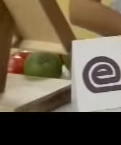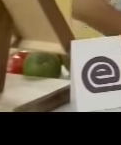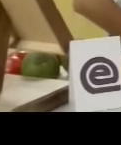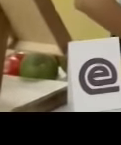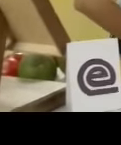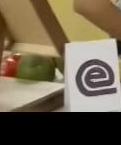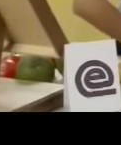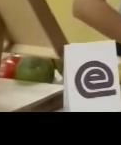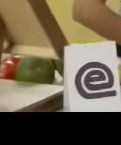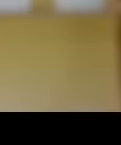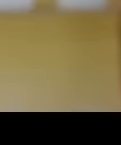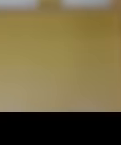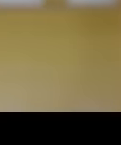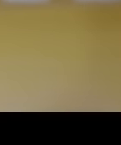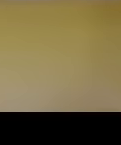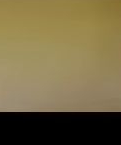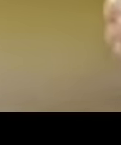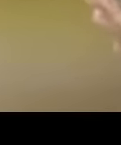Son $5.